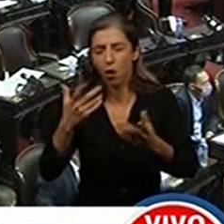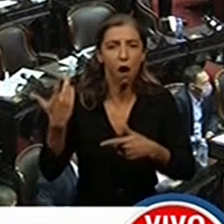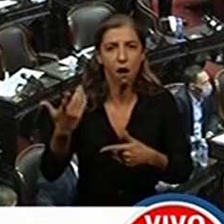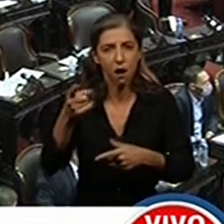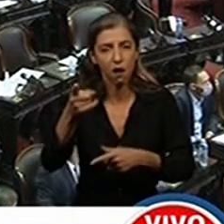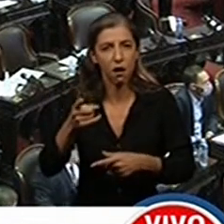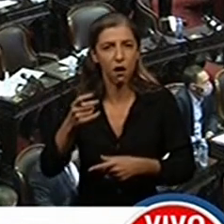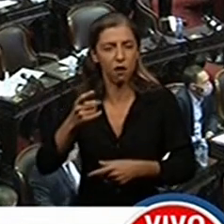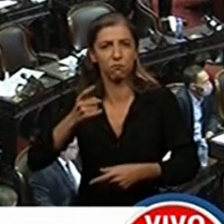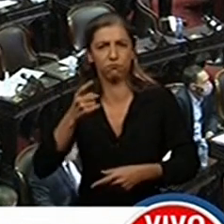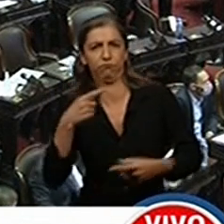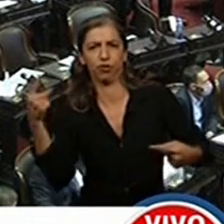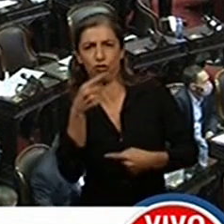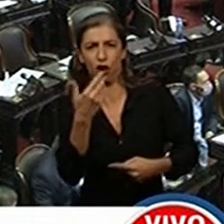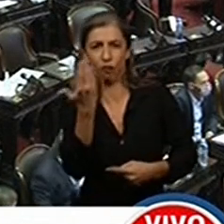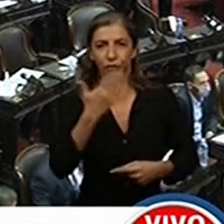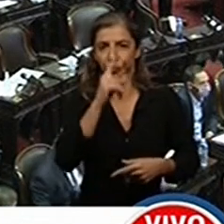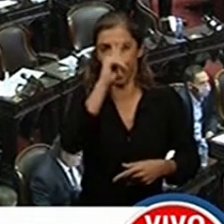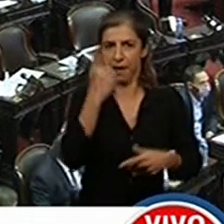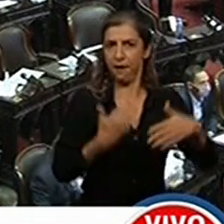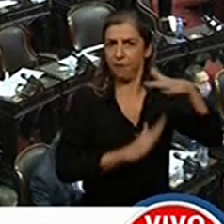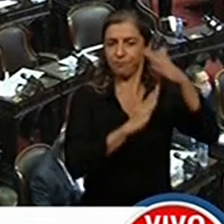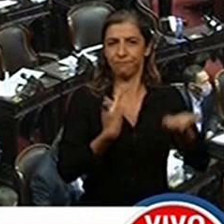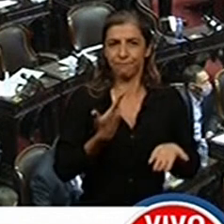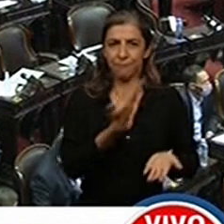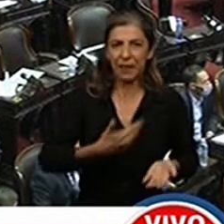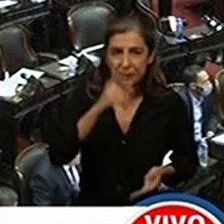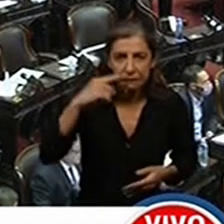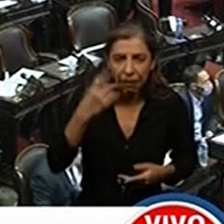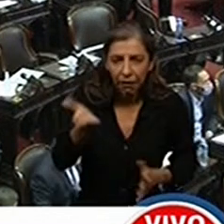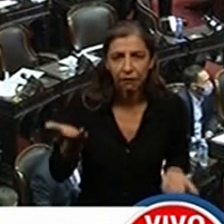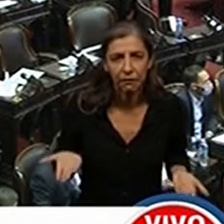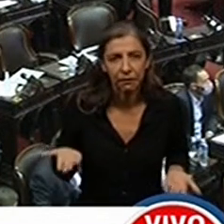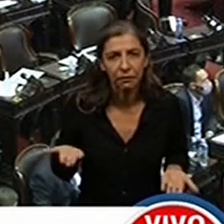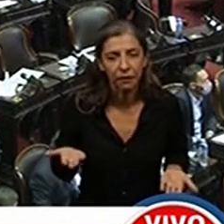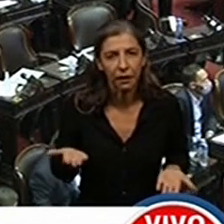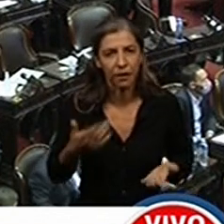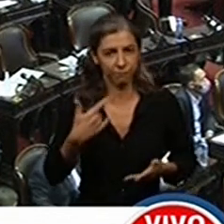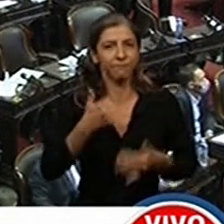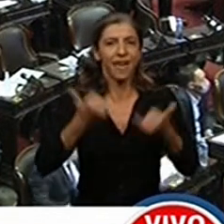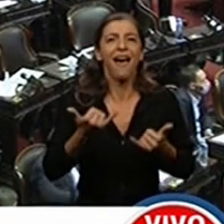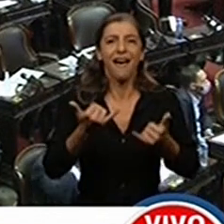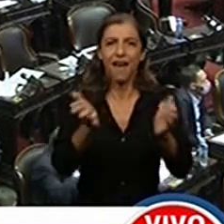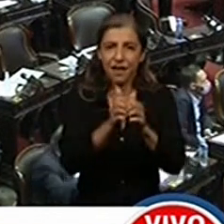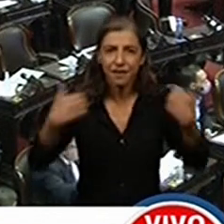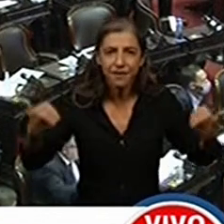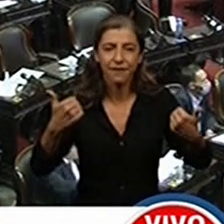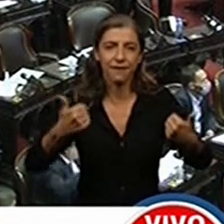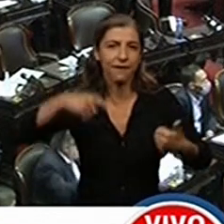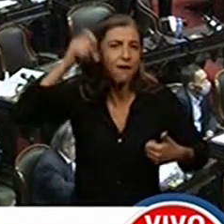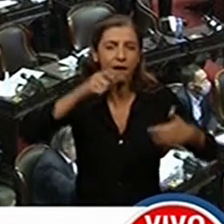nacional. La Corte Suprema actuó en dos oportunidades con dos habeas corpus, pero debería darle una